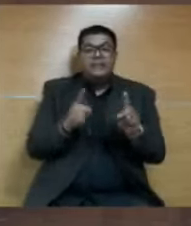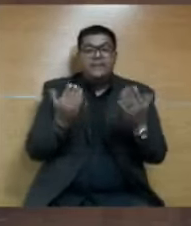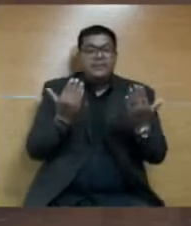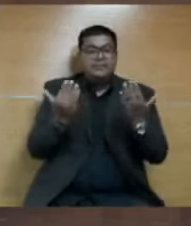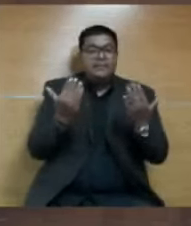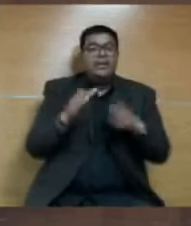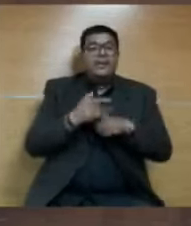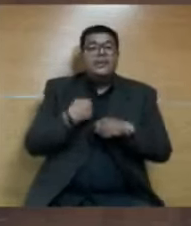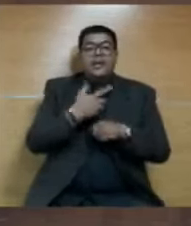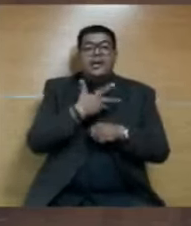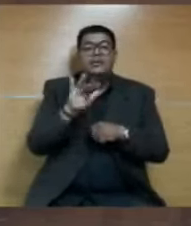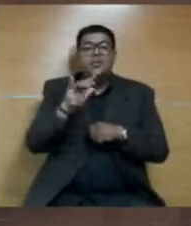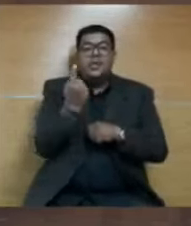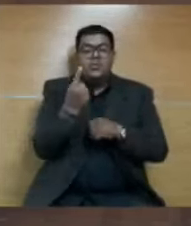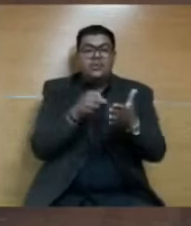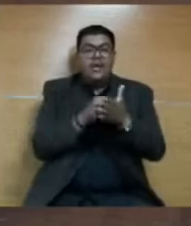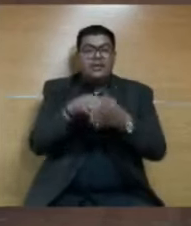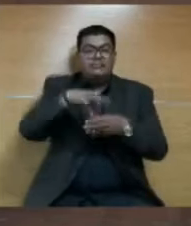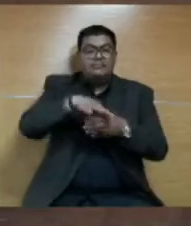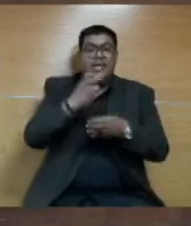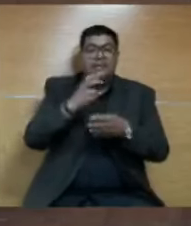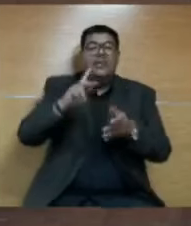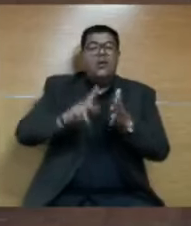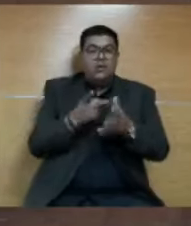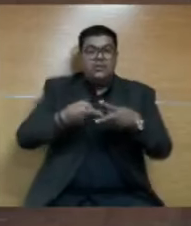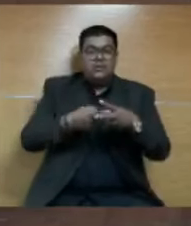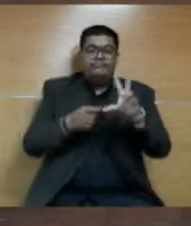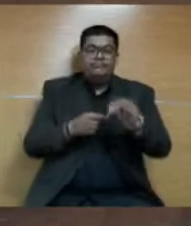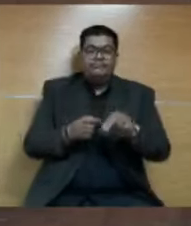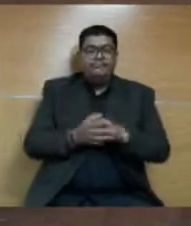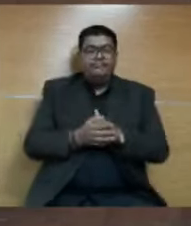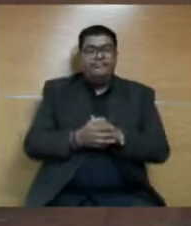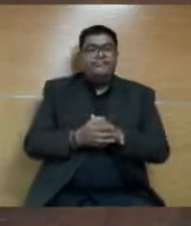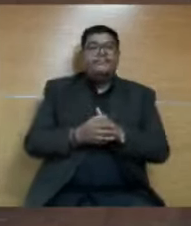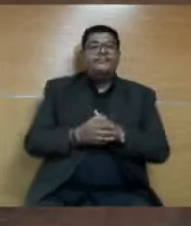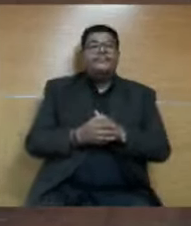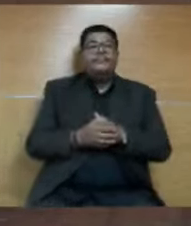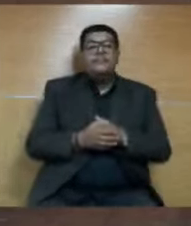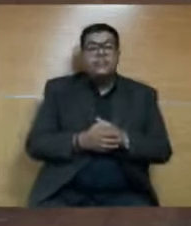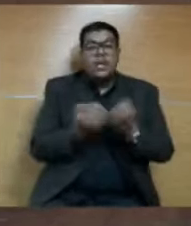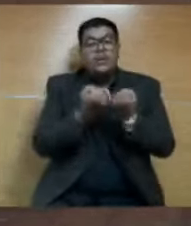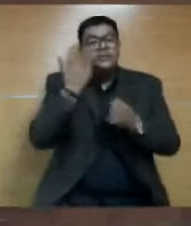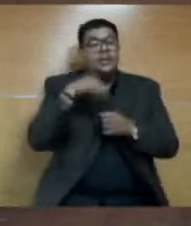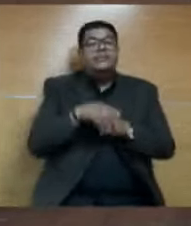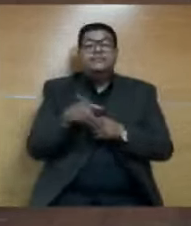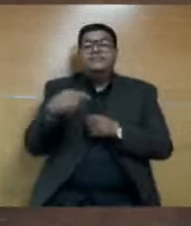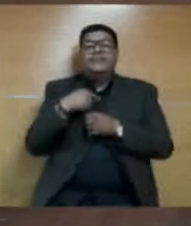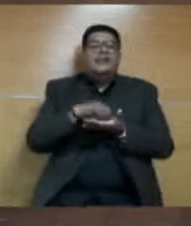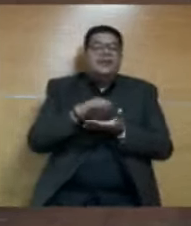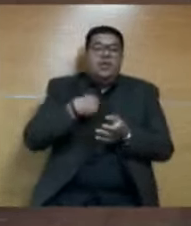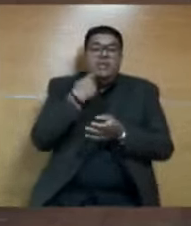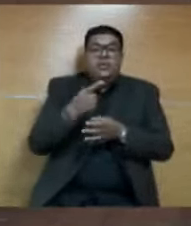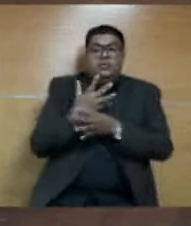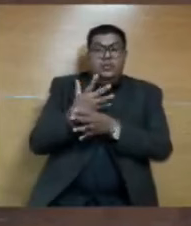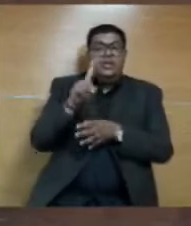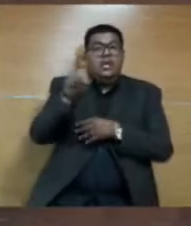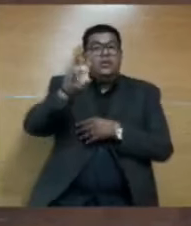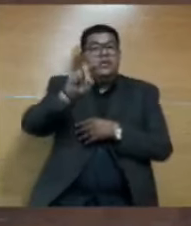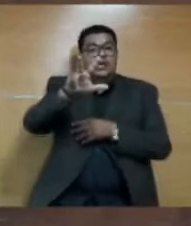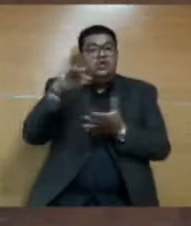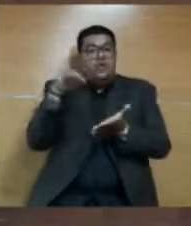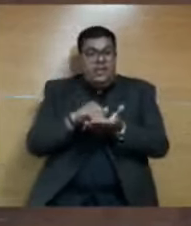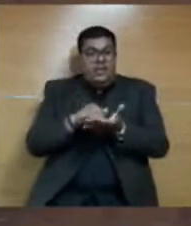se debe a que en 51 casillas no se recompuso el cómputo. De igual manera, se considera infundado que falten 138.000